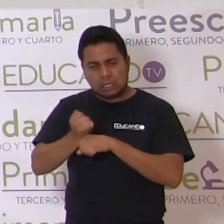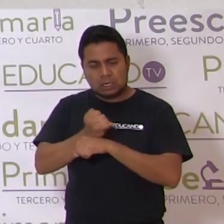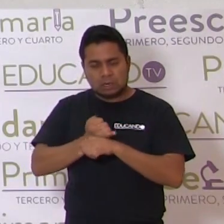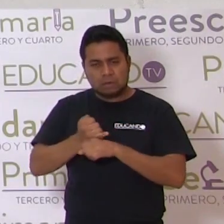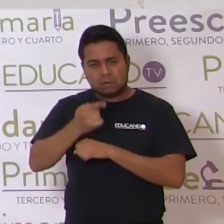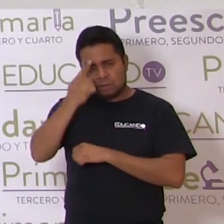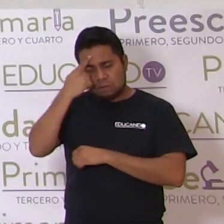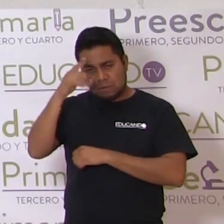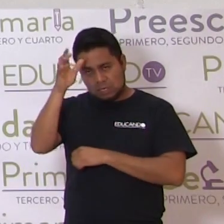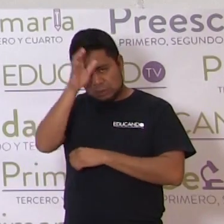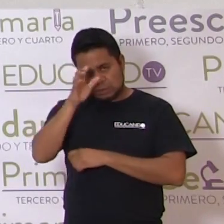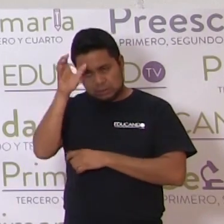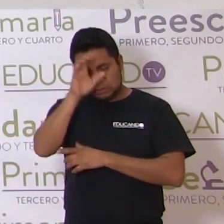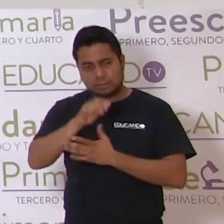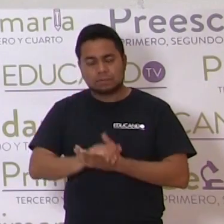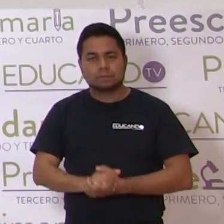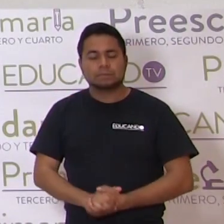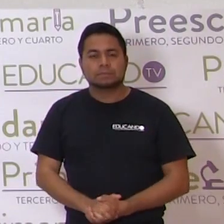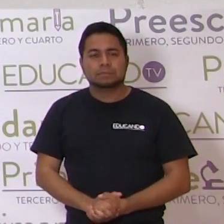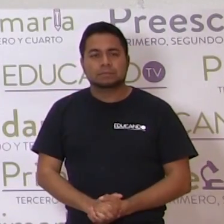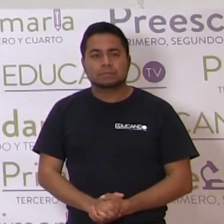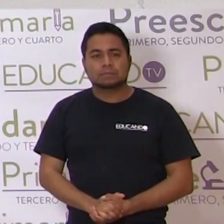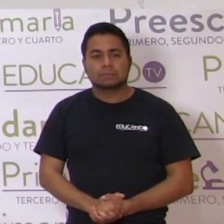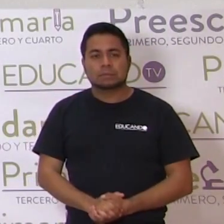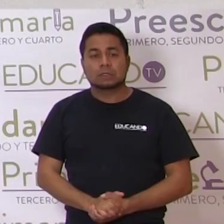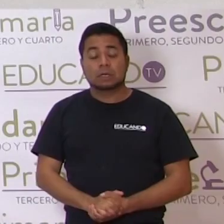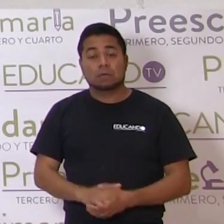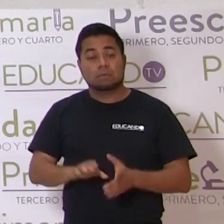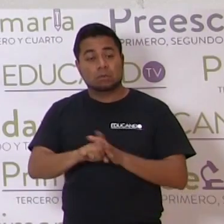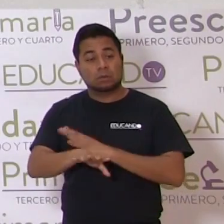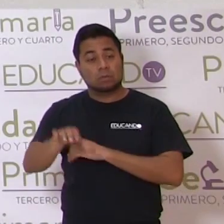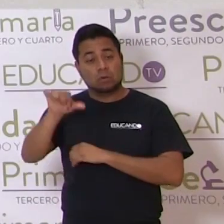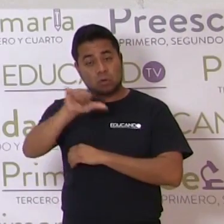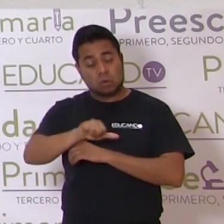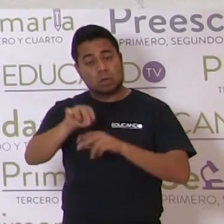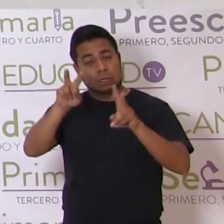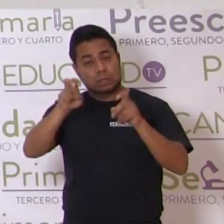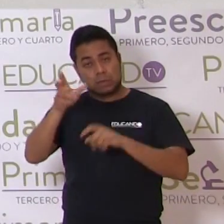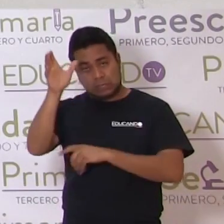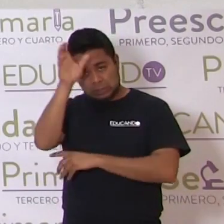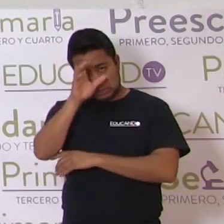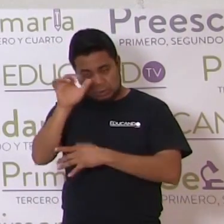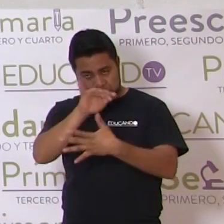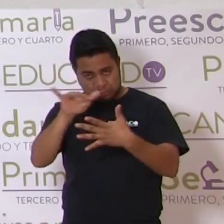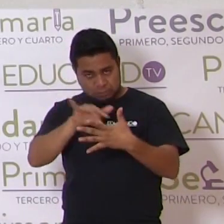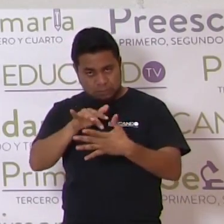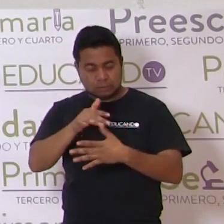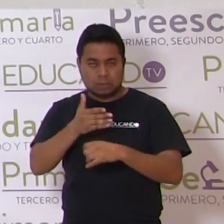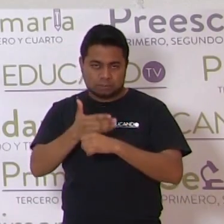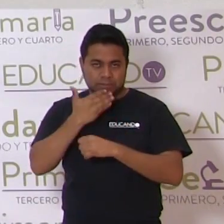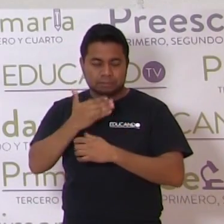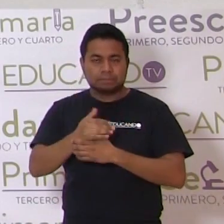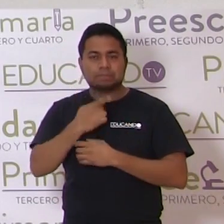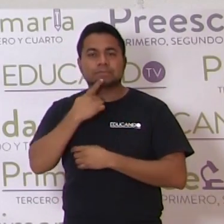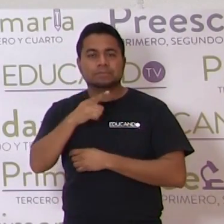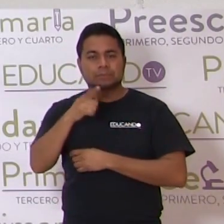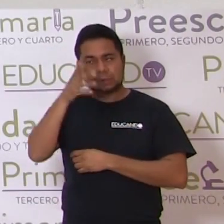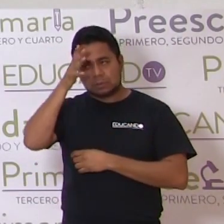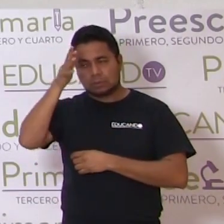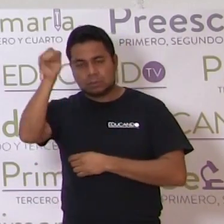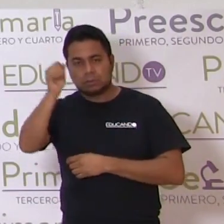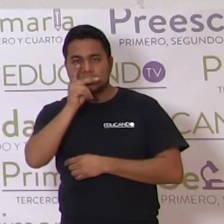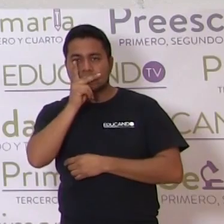conforman un texto, hoy en especial el texto científico. Pues muy bien, dice el marco